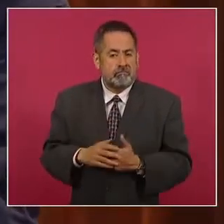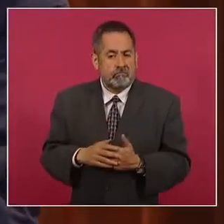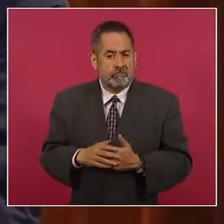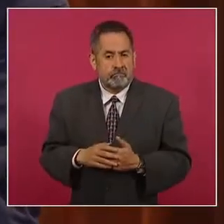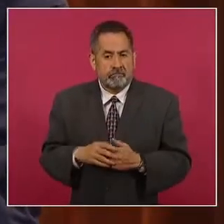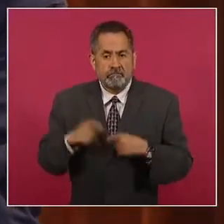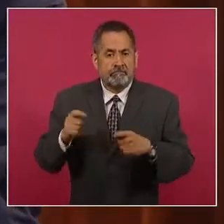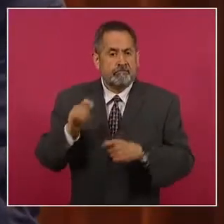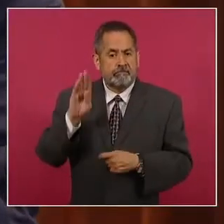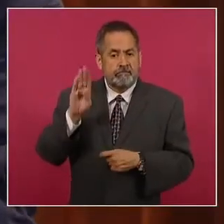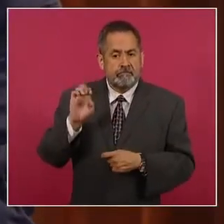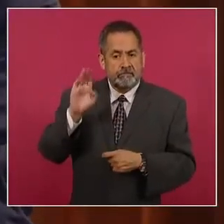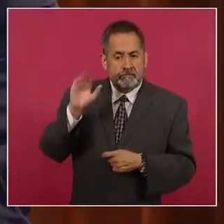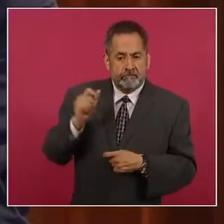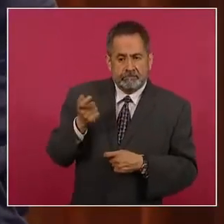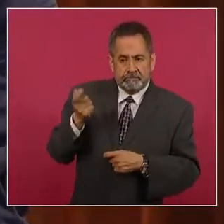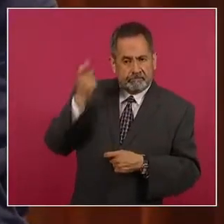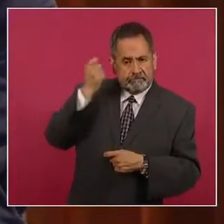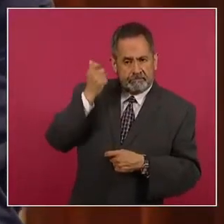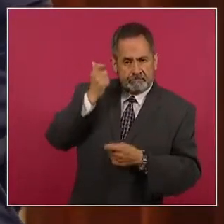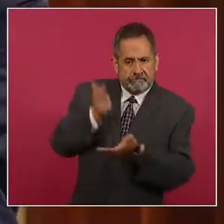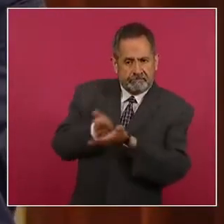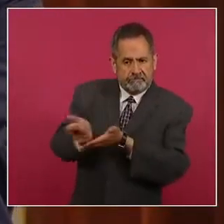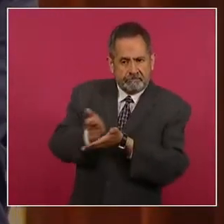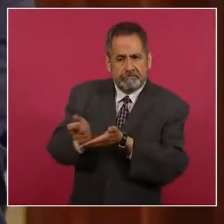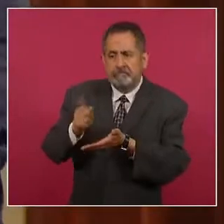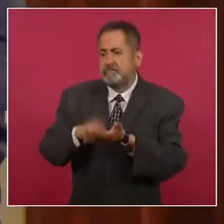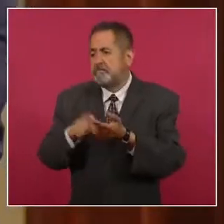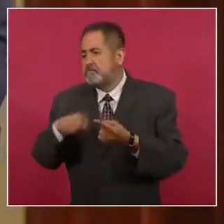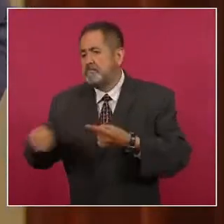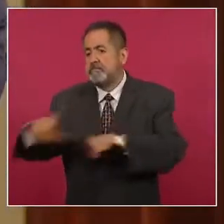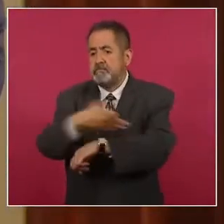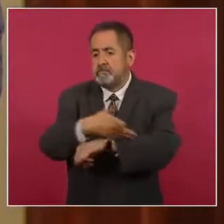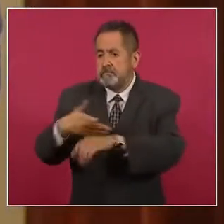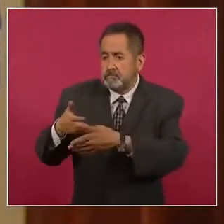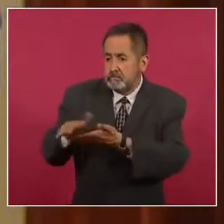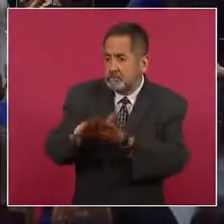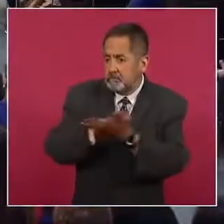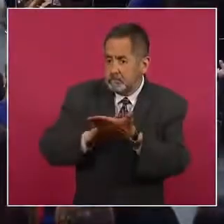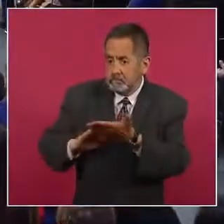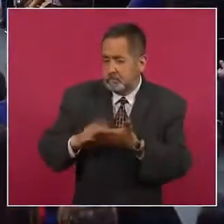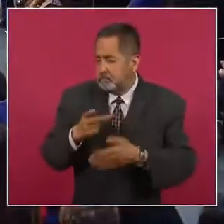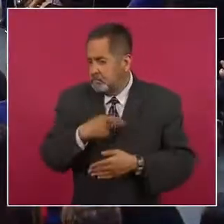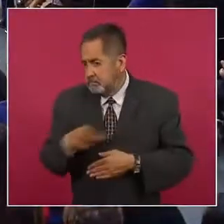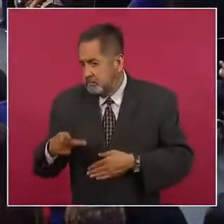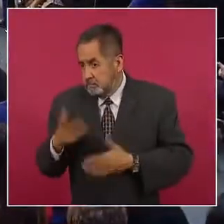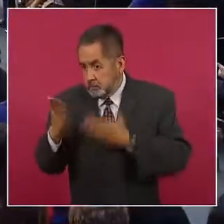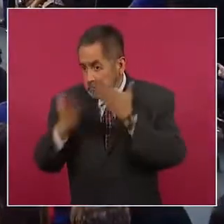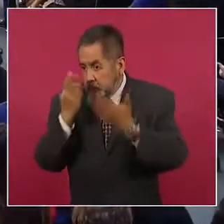otorguen becas a estudiantes de familias humildes, de familias pobres.